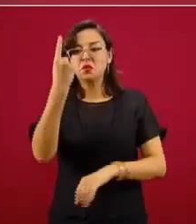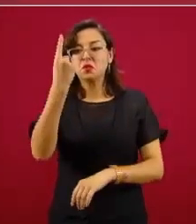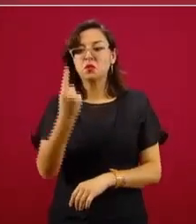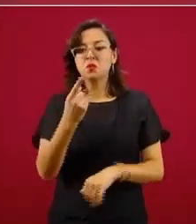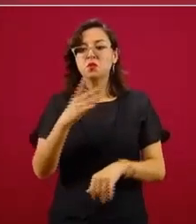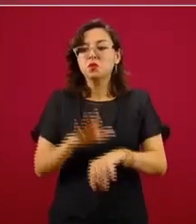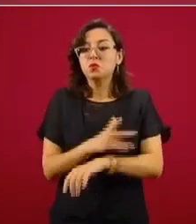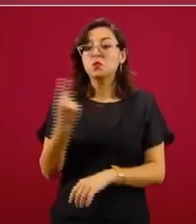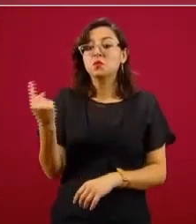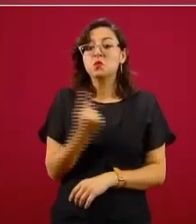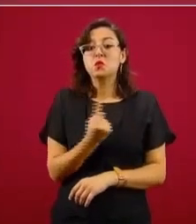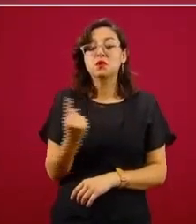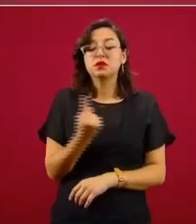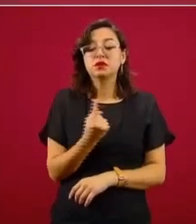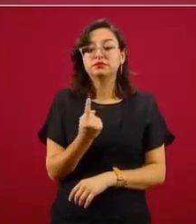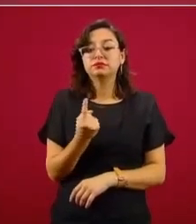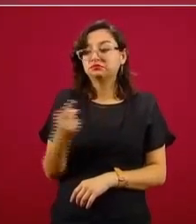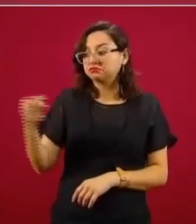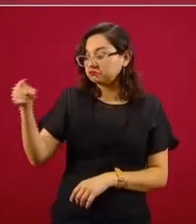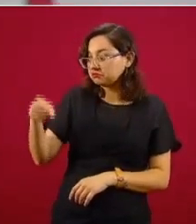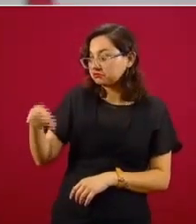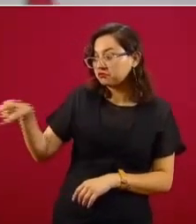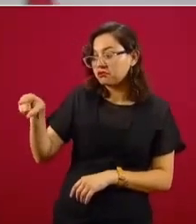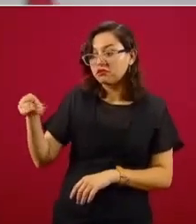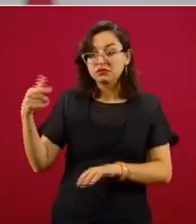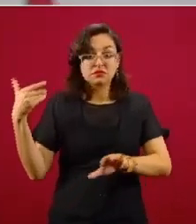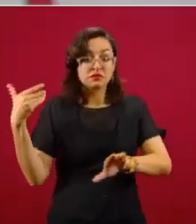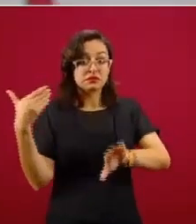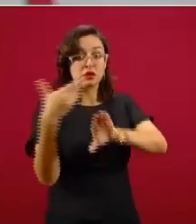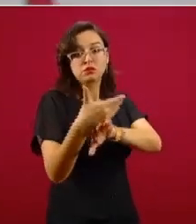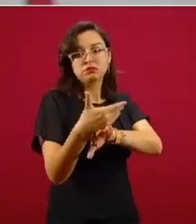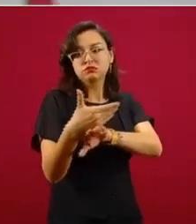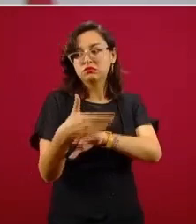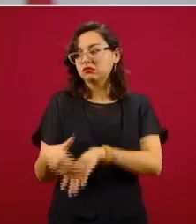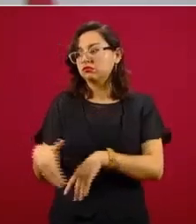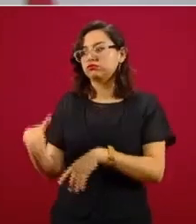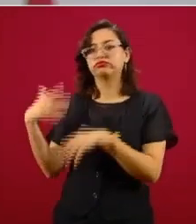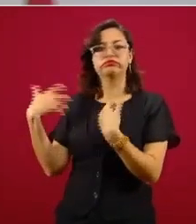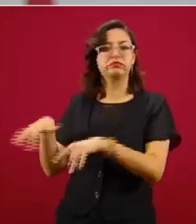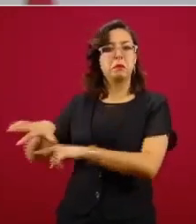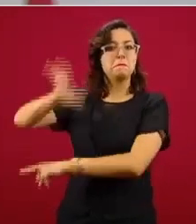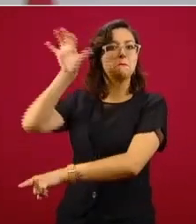que era opositor pues era maltratado.